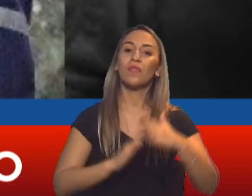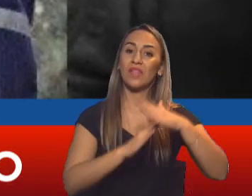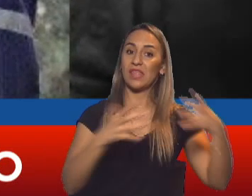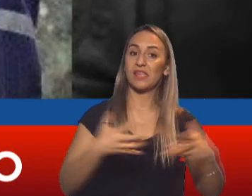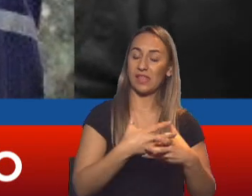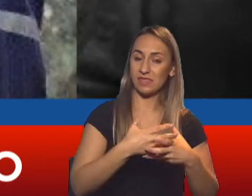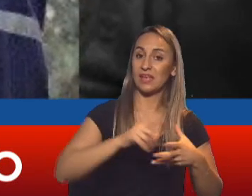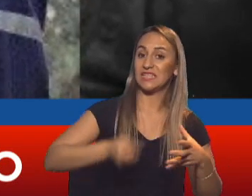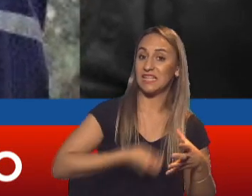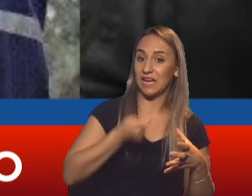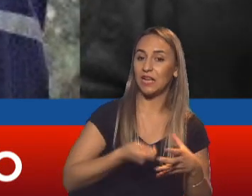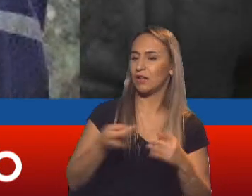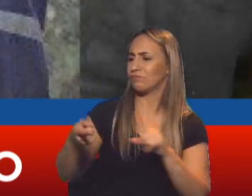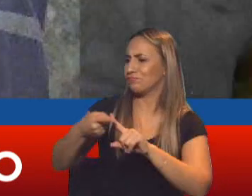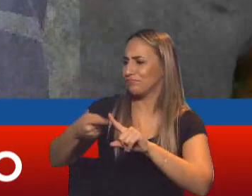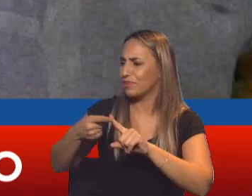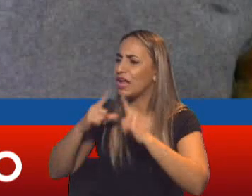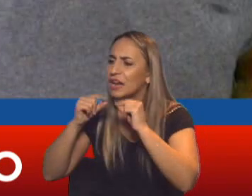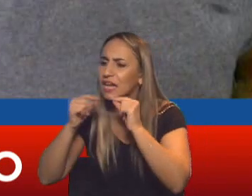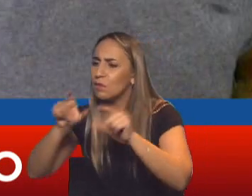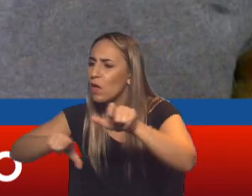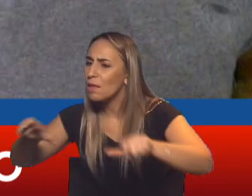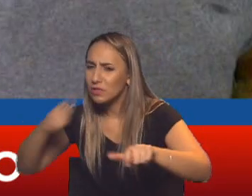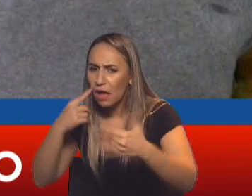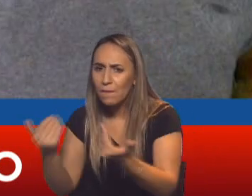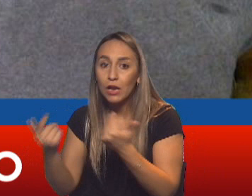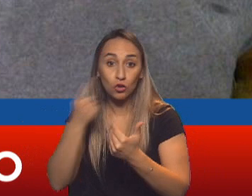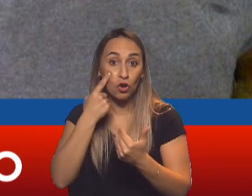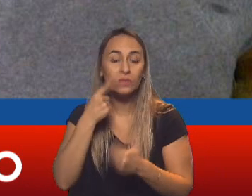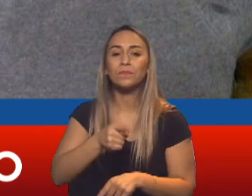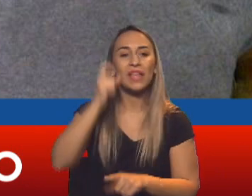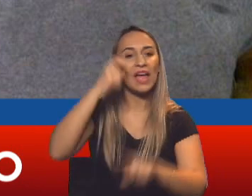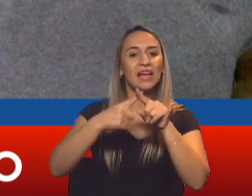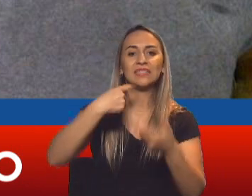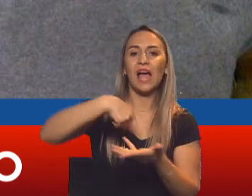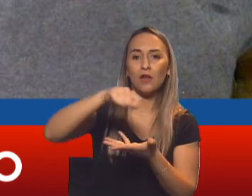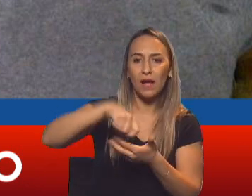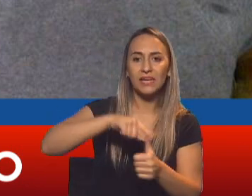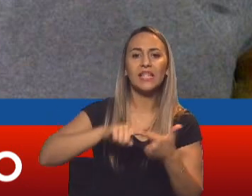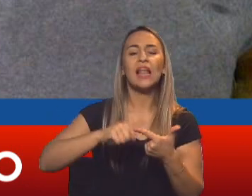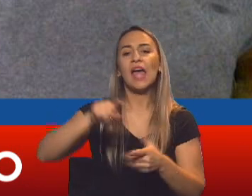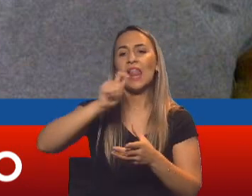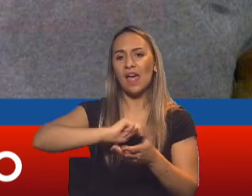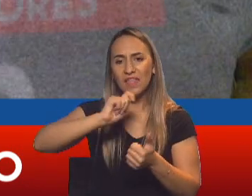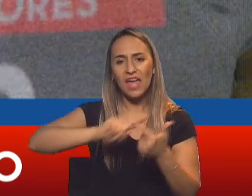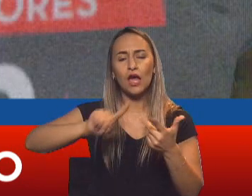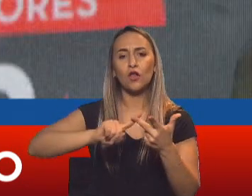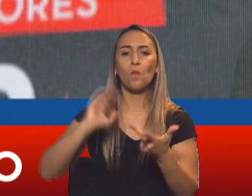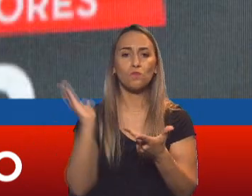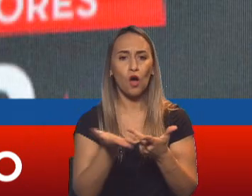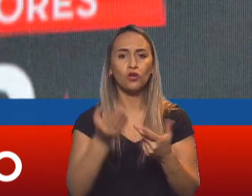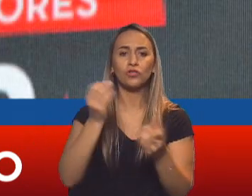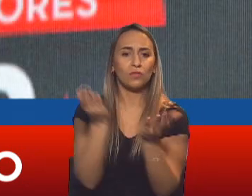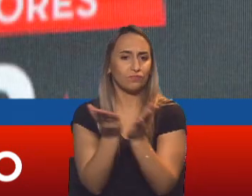se reconoce cercano a los reclamos de los trabajadores. Fue albañil, heladero, mozo, vendedor de seguros y estudiante de